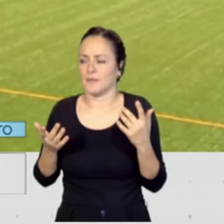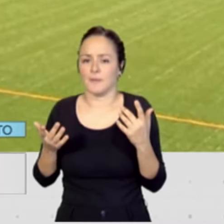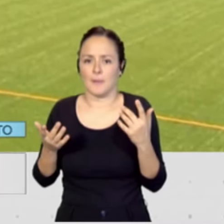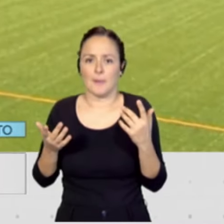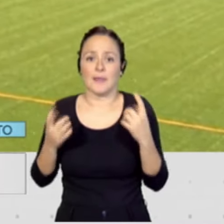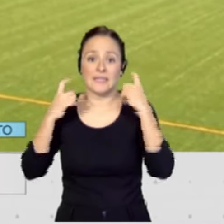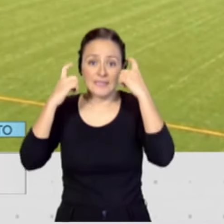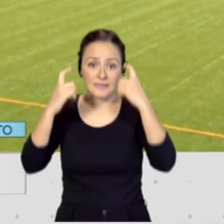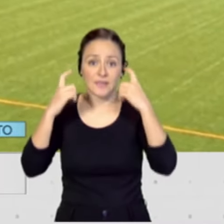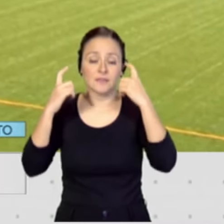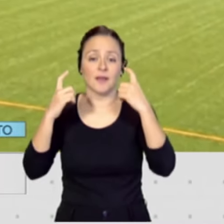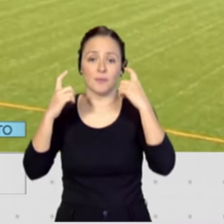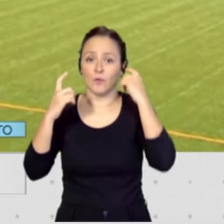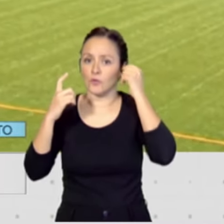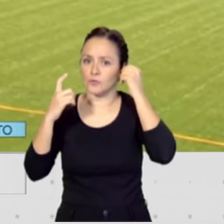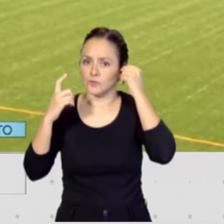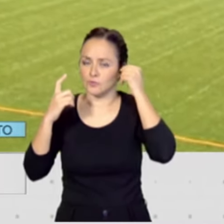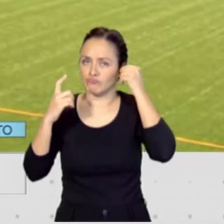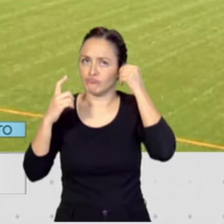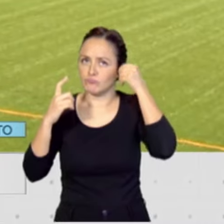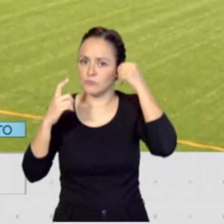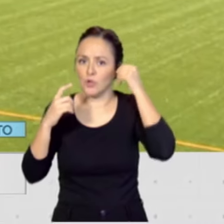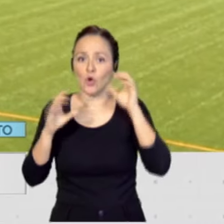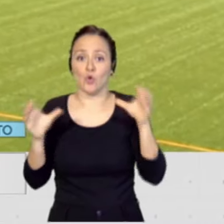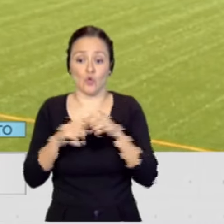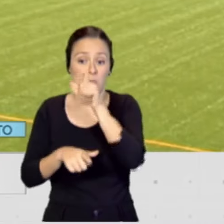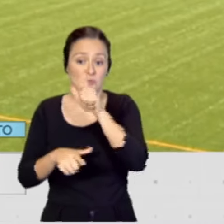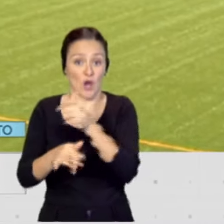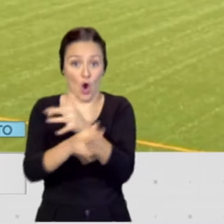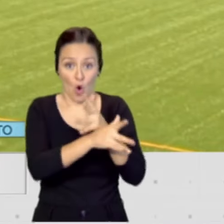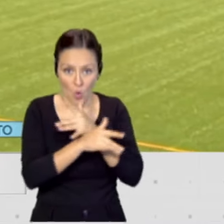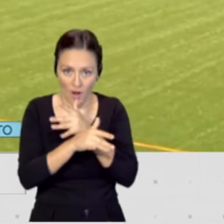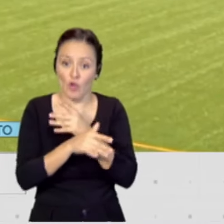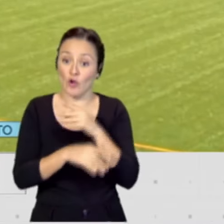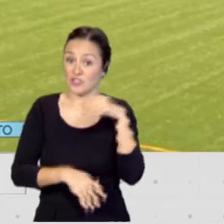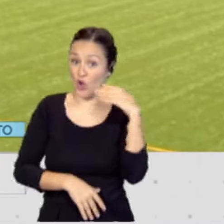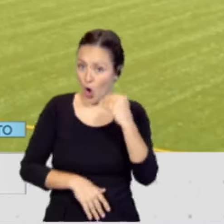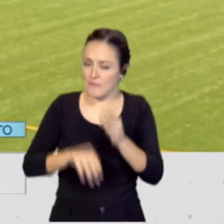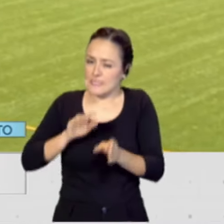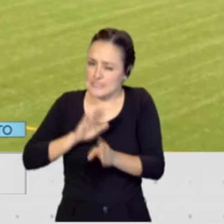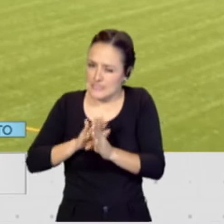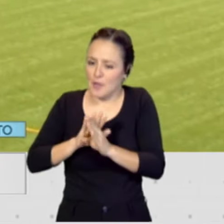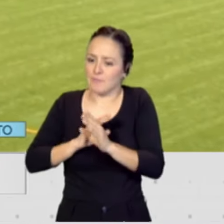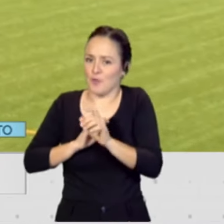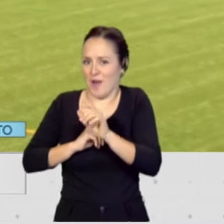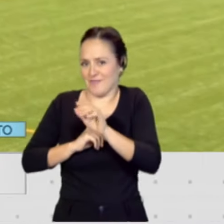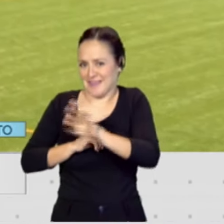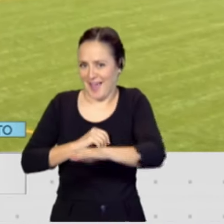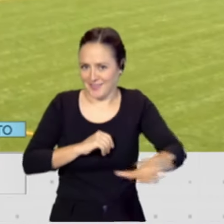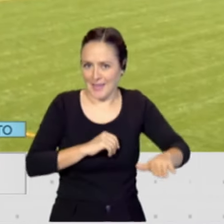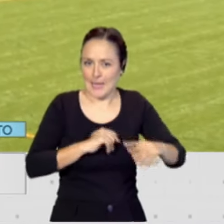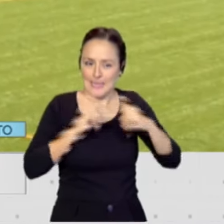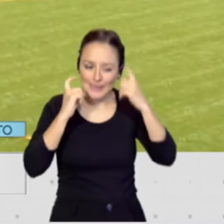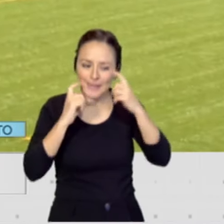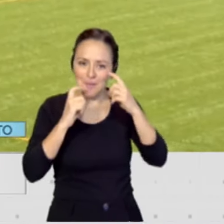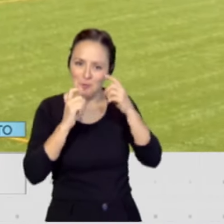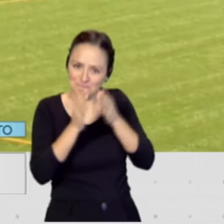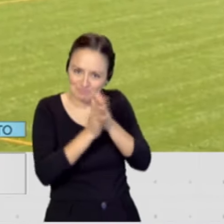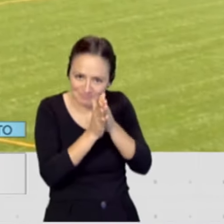bloque importante de de jugadores sobre todo los jugadores jóvenes de nuestra de nuestra Cantera y jugadores que que están aquí